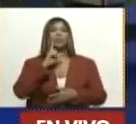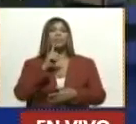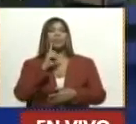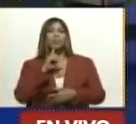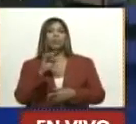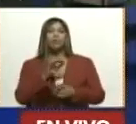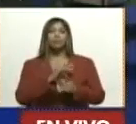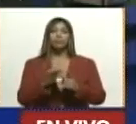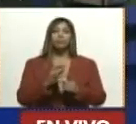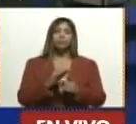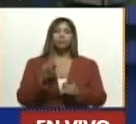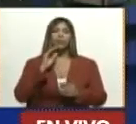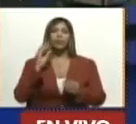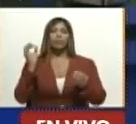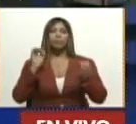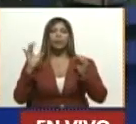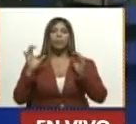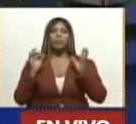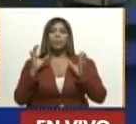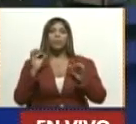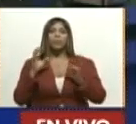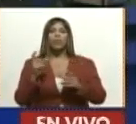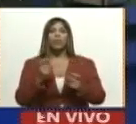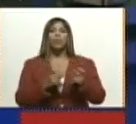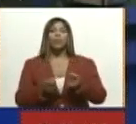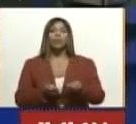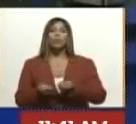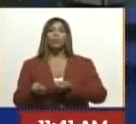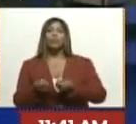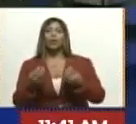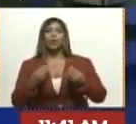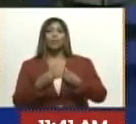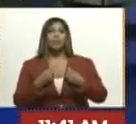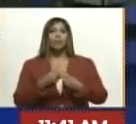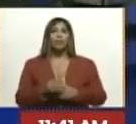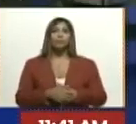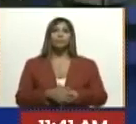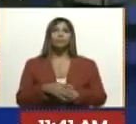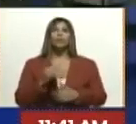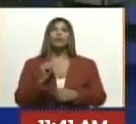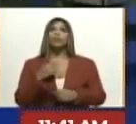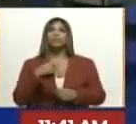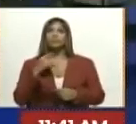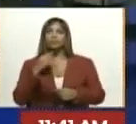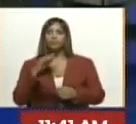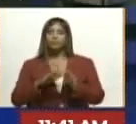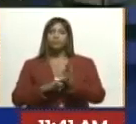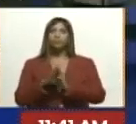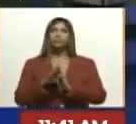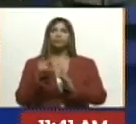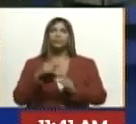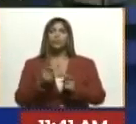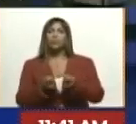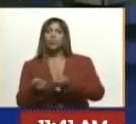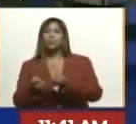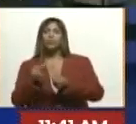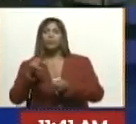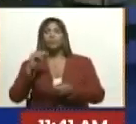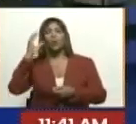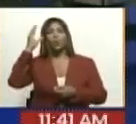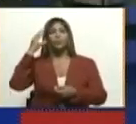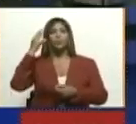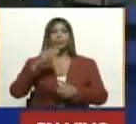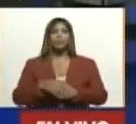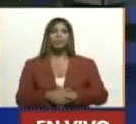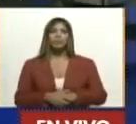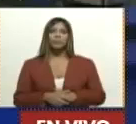engañar, calumniar y desinformar, buscando dominar las vidas, había logrado sin darse cuenta domesticar también su